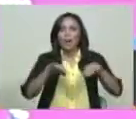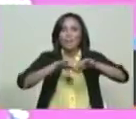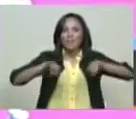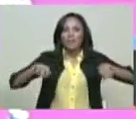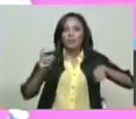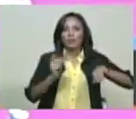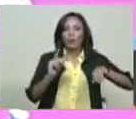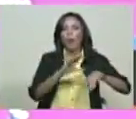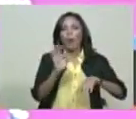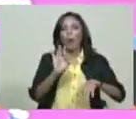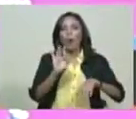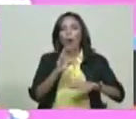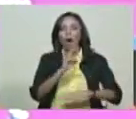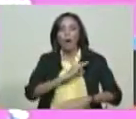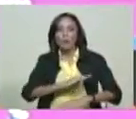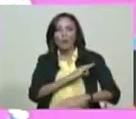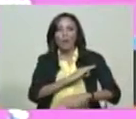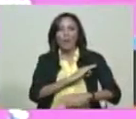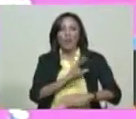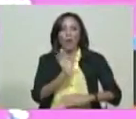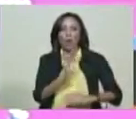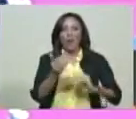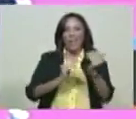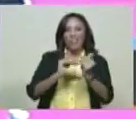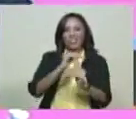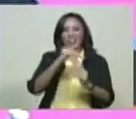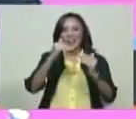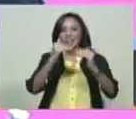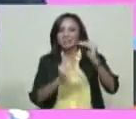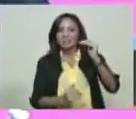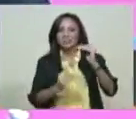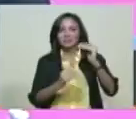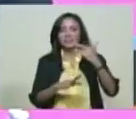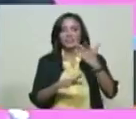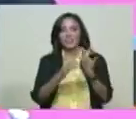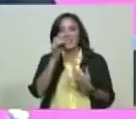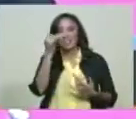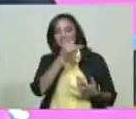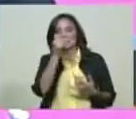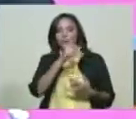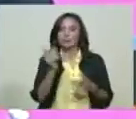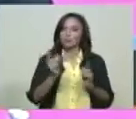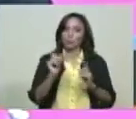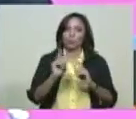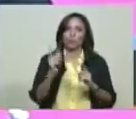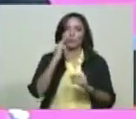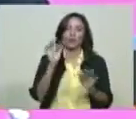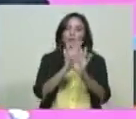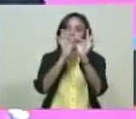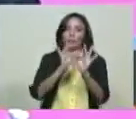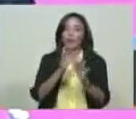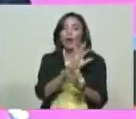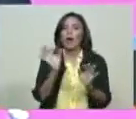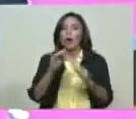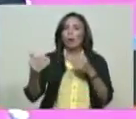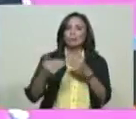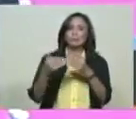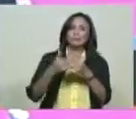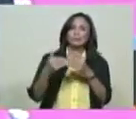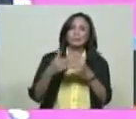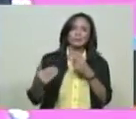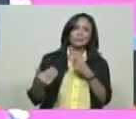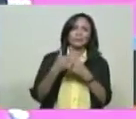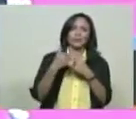o no para buscar aplausos en medio de los acontecimientos de agresión y amenaza permanente